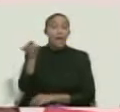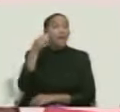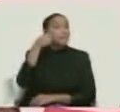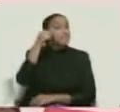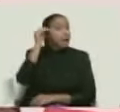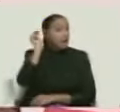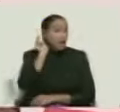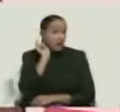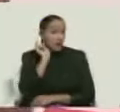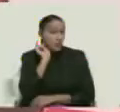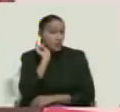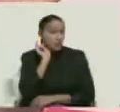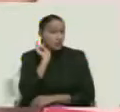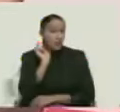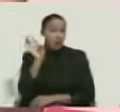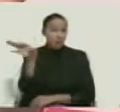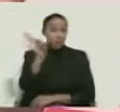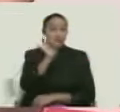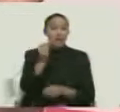para el gobierno, porque